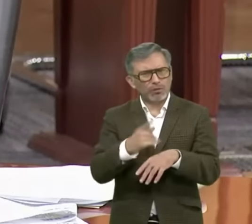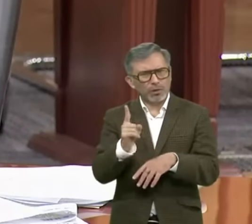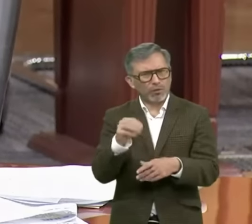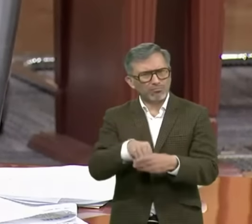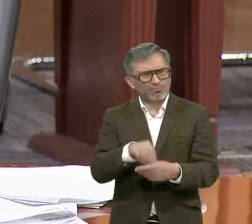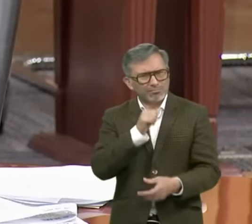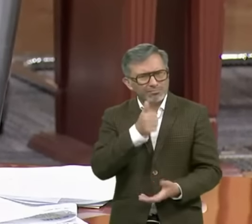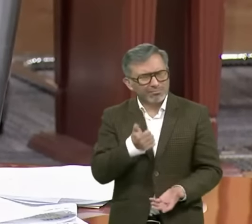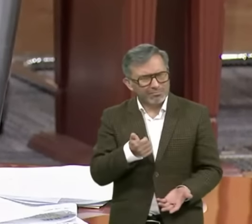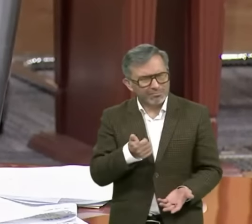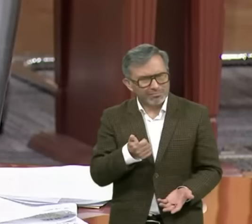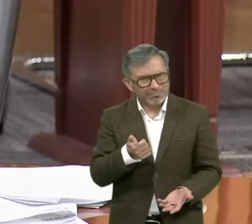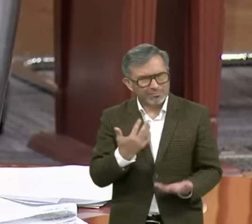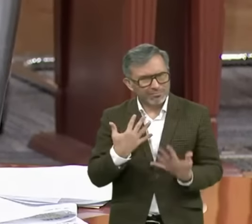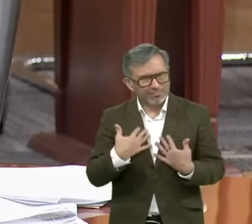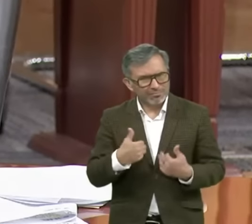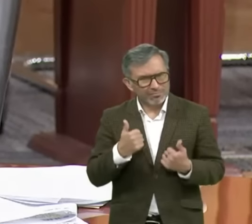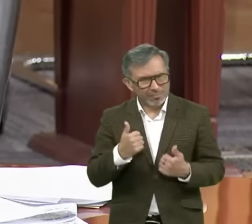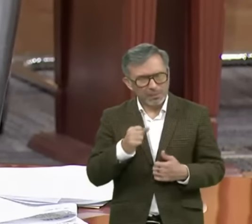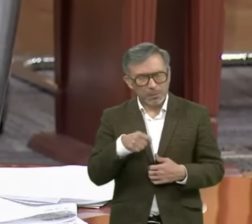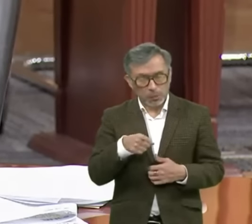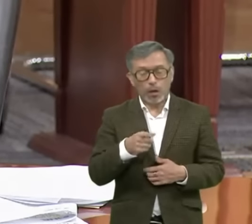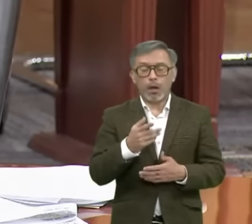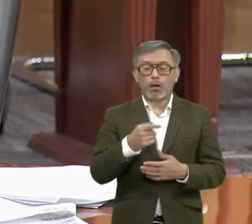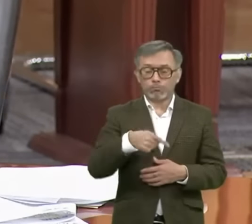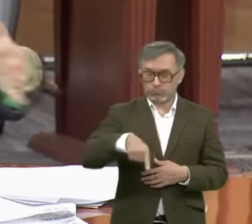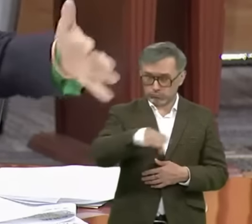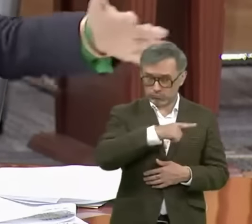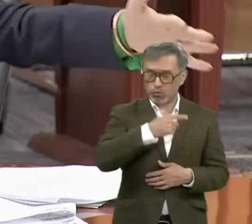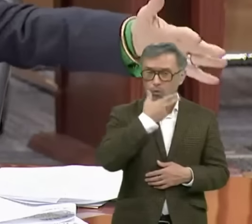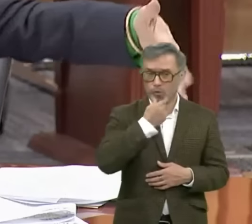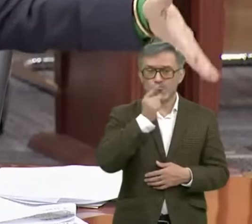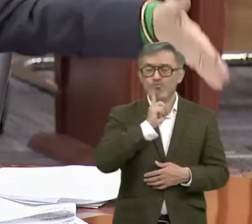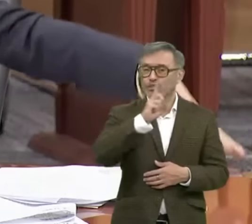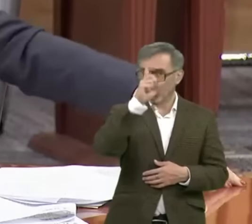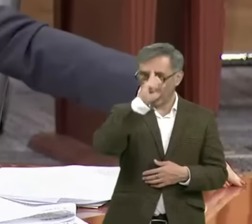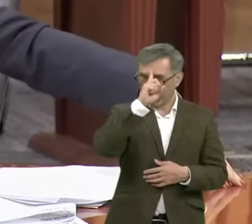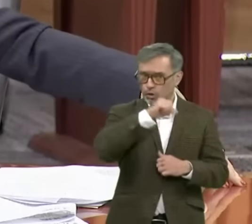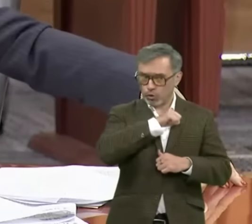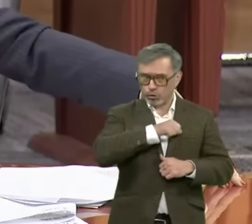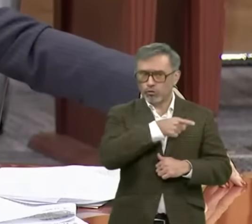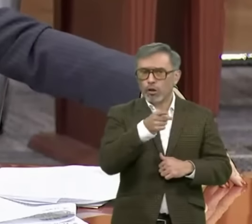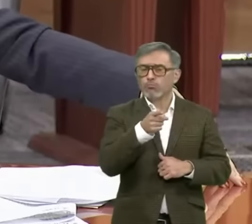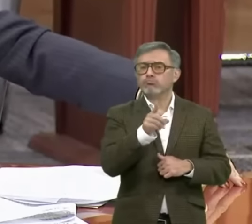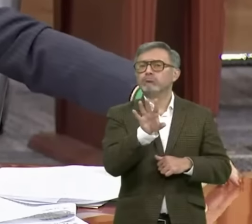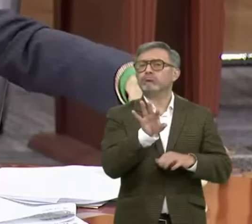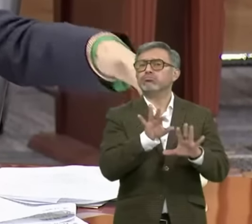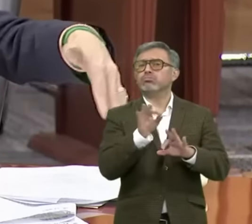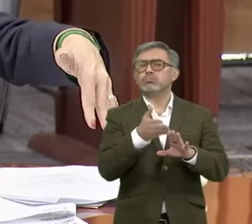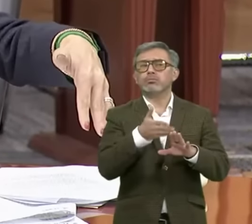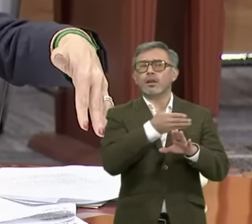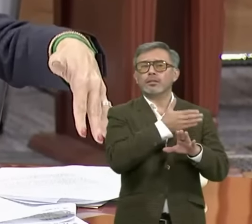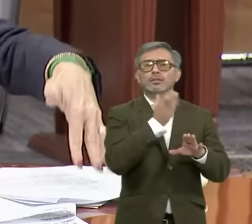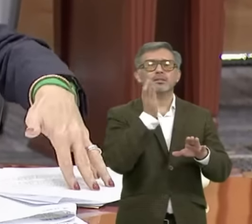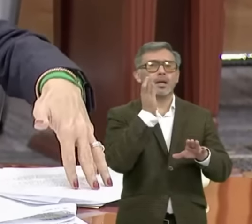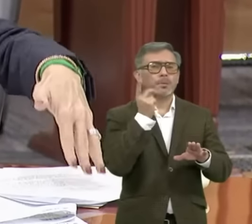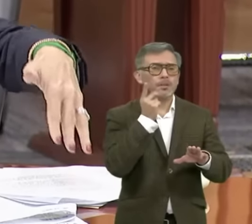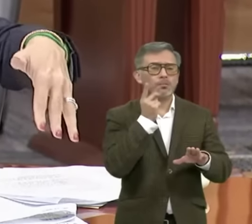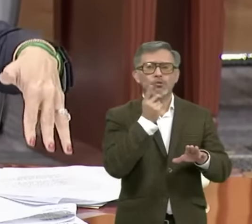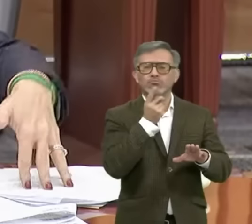estamos las y los consejeros electorales, que fuimos electos no solamente por distintas legislaturas, sino por un